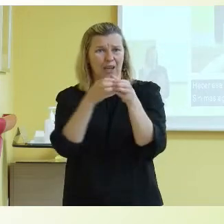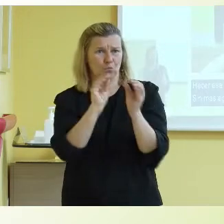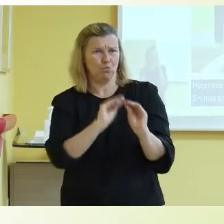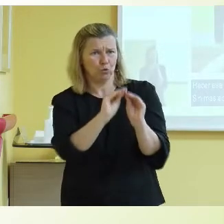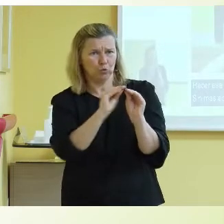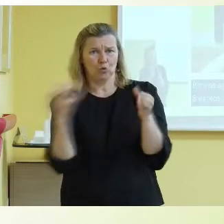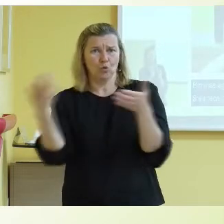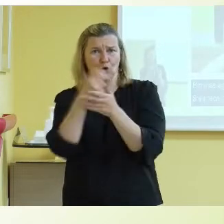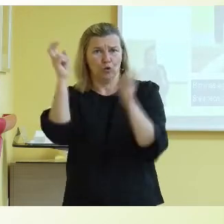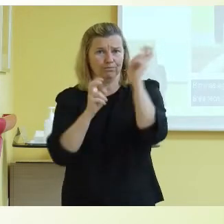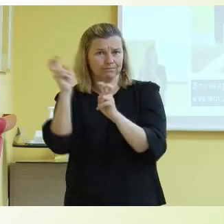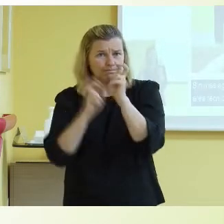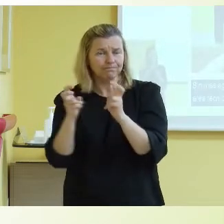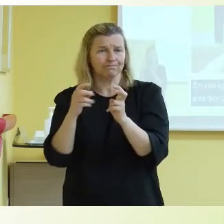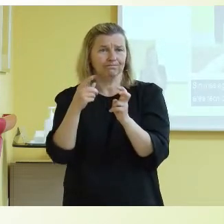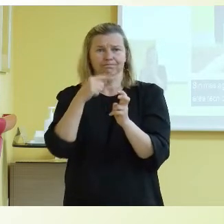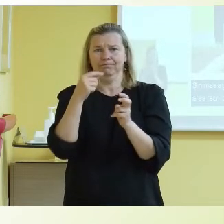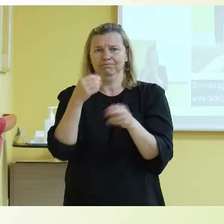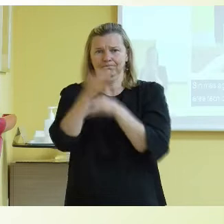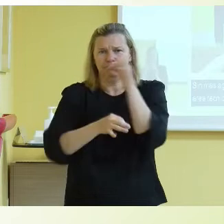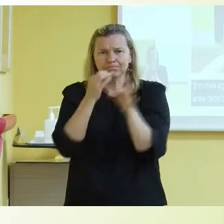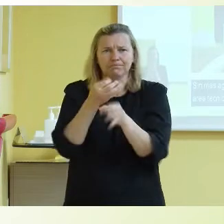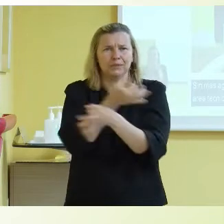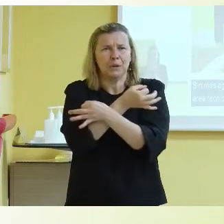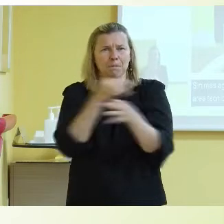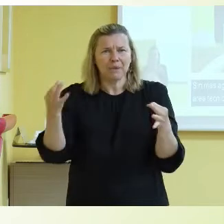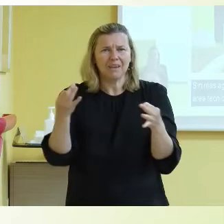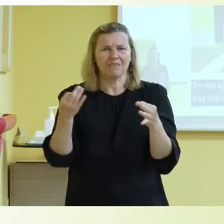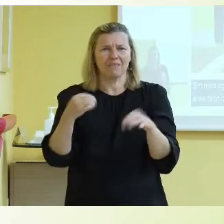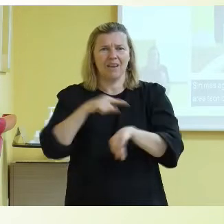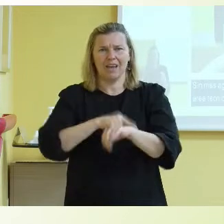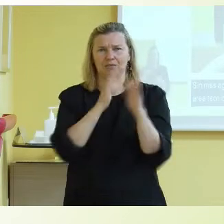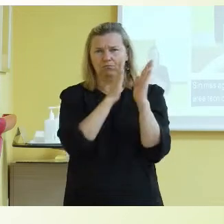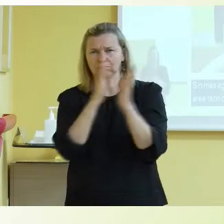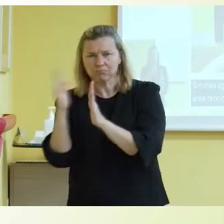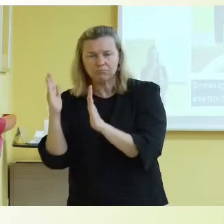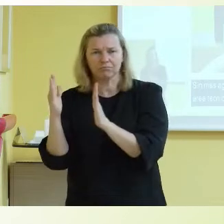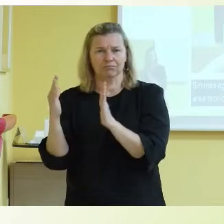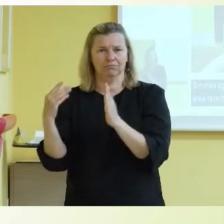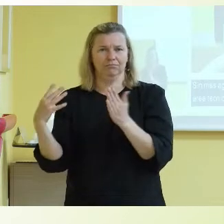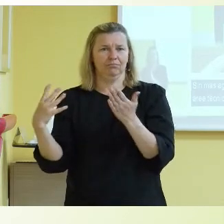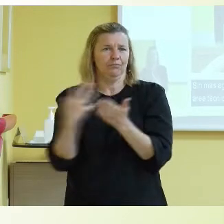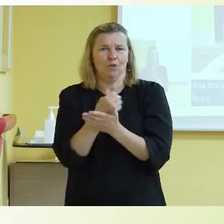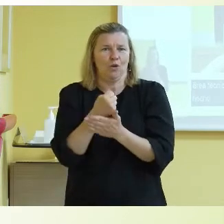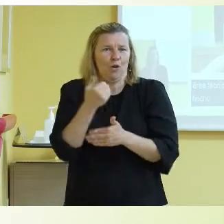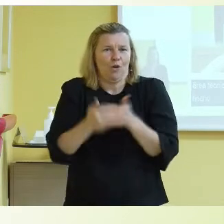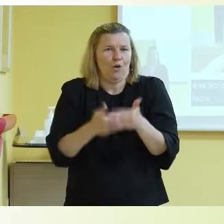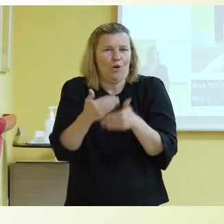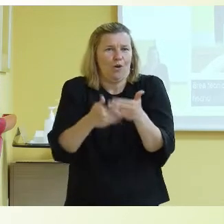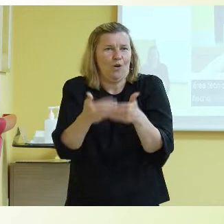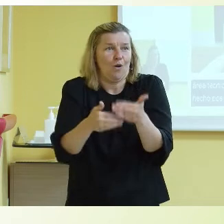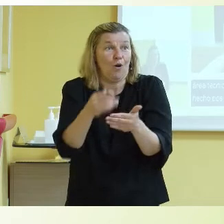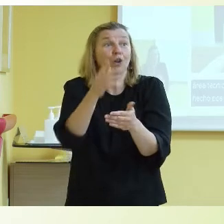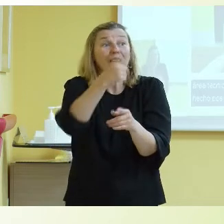estéis aquí, con todo perfectamente organizado, perfectamente cronogrado, que todos tengáis hasta y